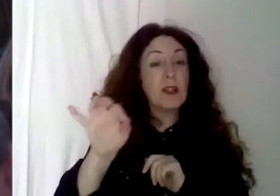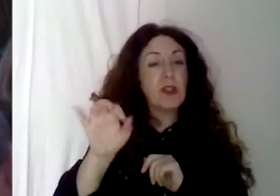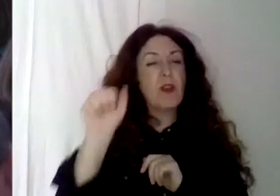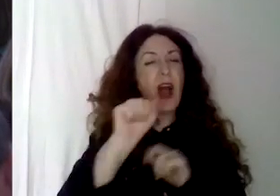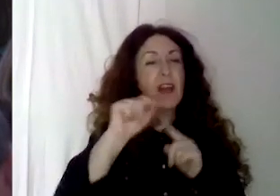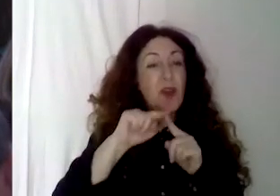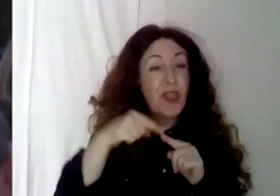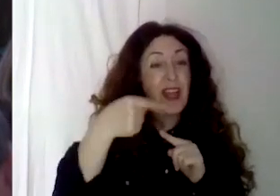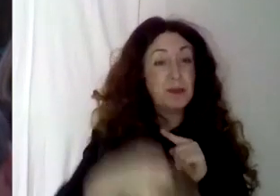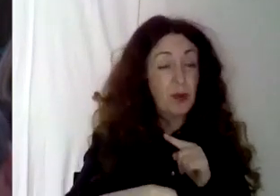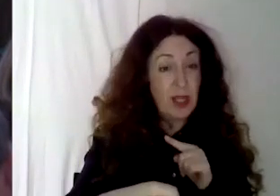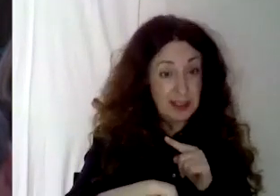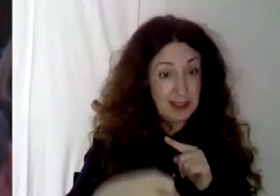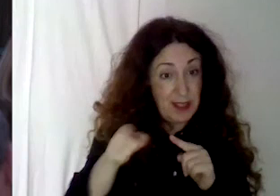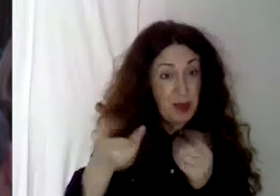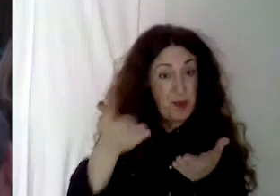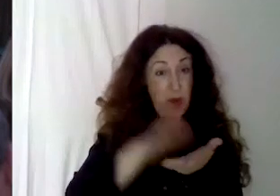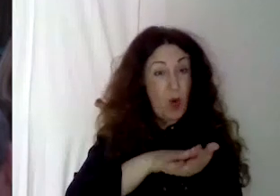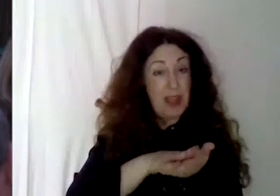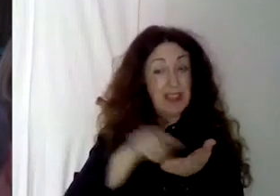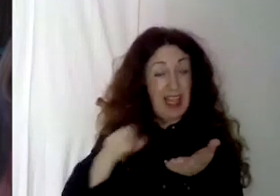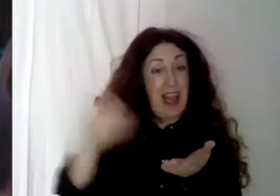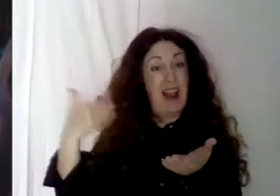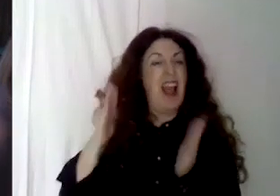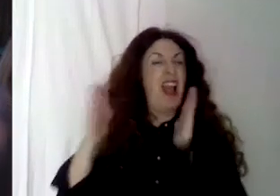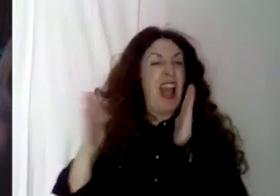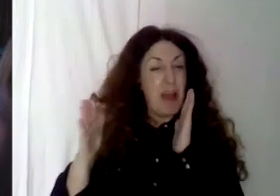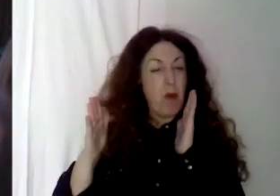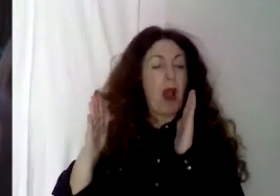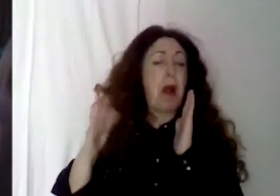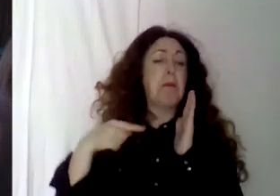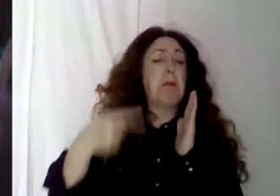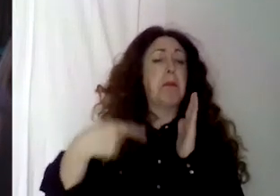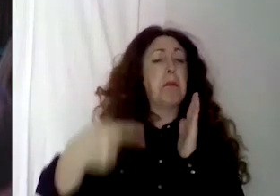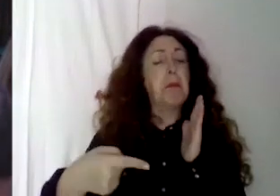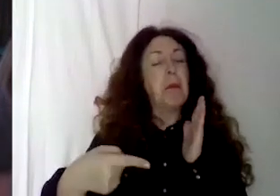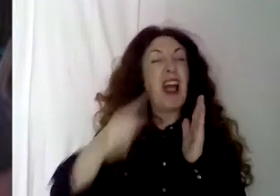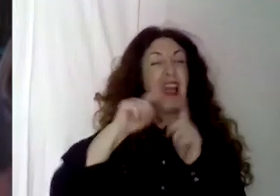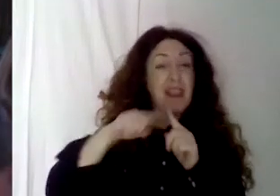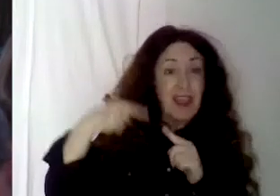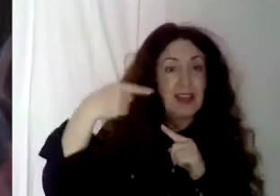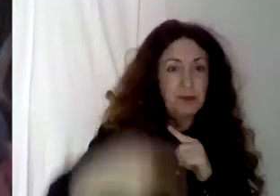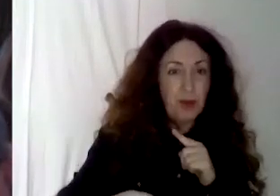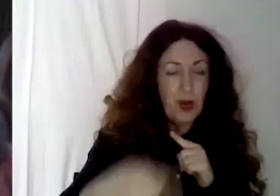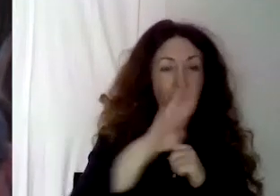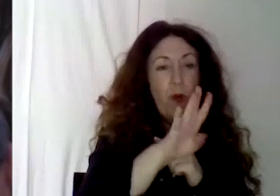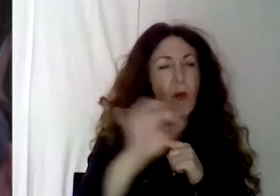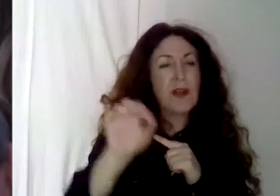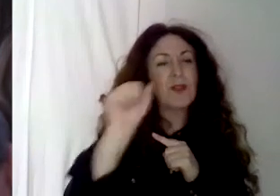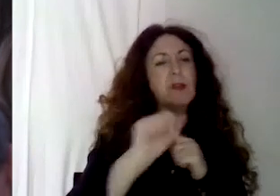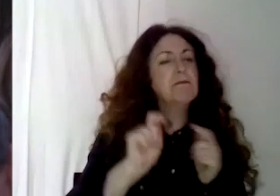distinta a lo que se pensó en su época y en épocas inmediatamente posteriores a su vida. Y se considera uno de los